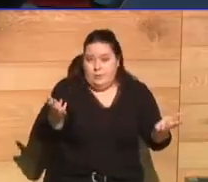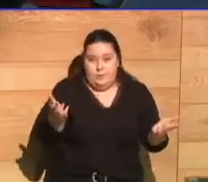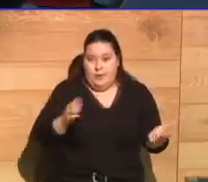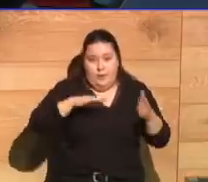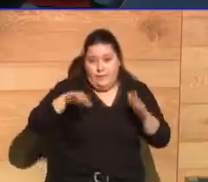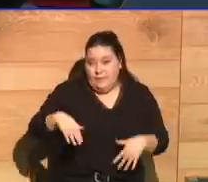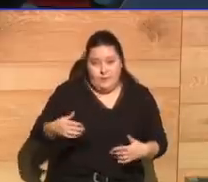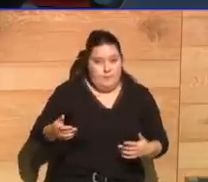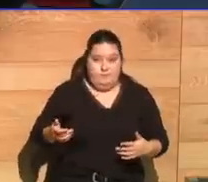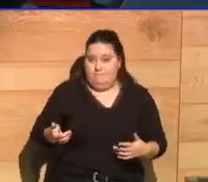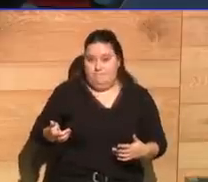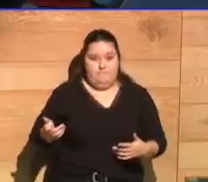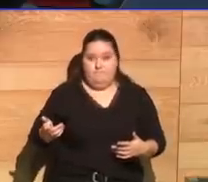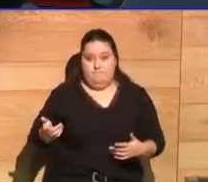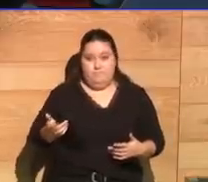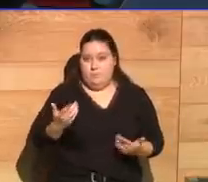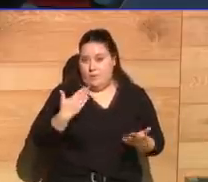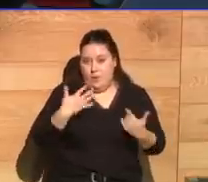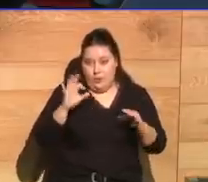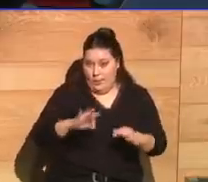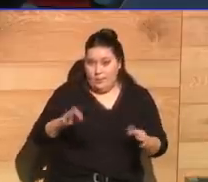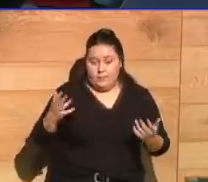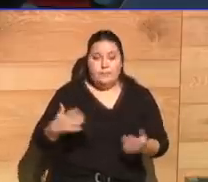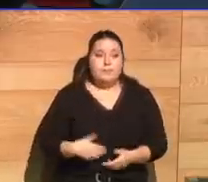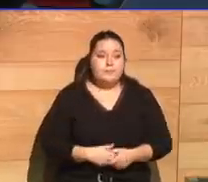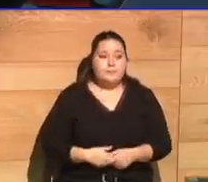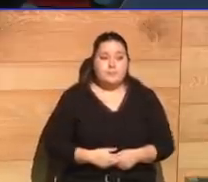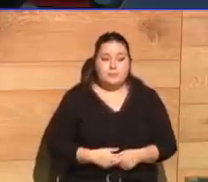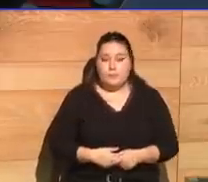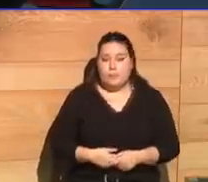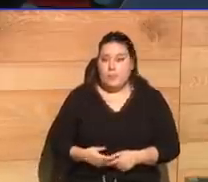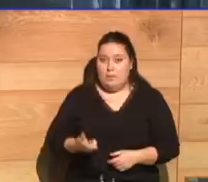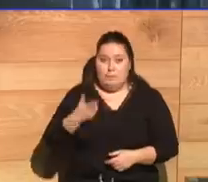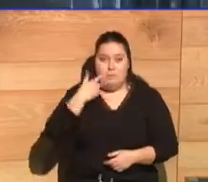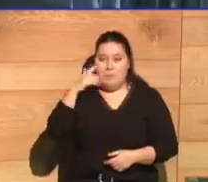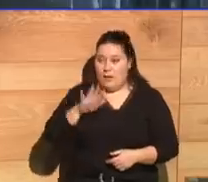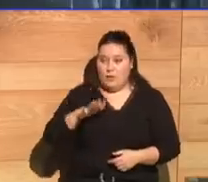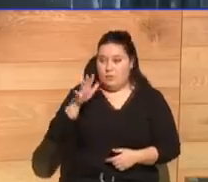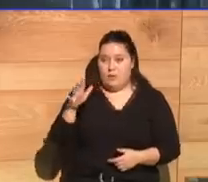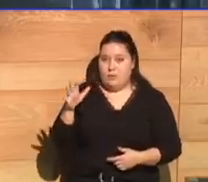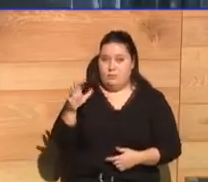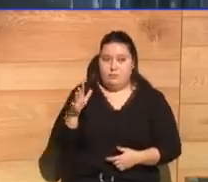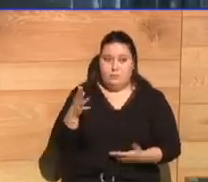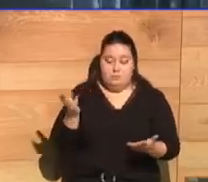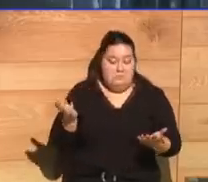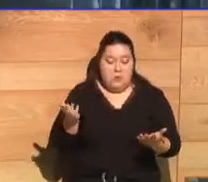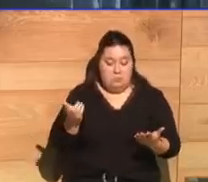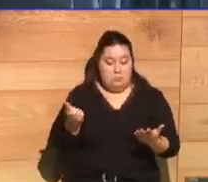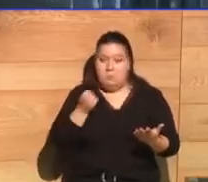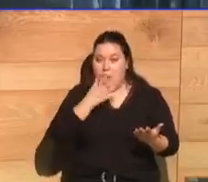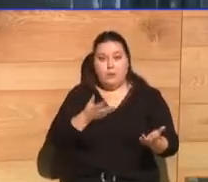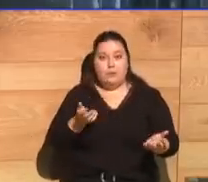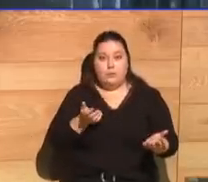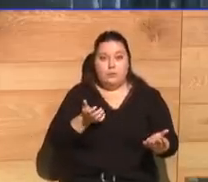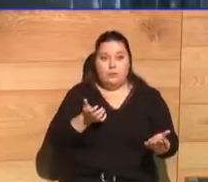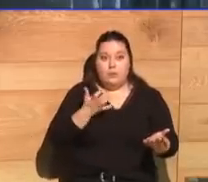no quería decir que estuviera ni siquiera hablado, ¿no? Todos le parecía, en realidad DC Comics lo que decía es, nos parece bien